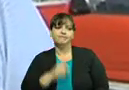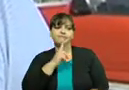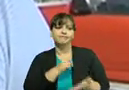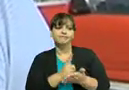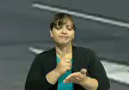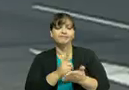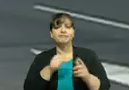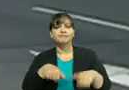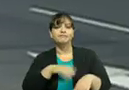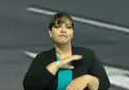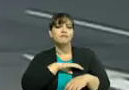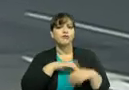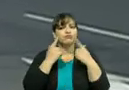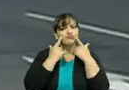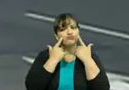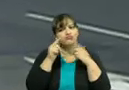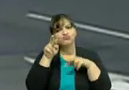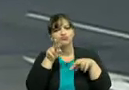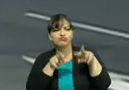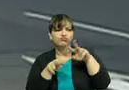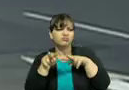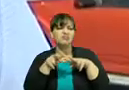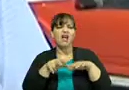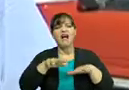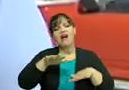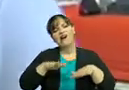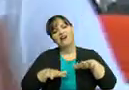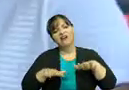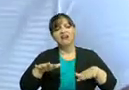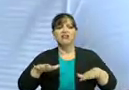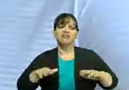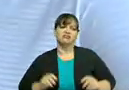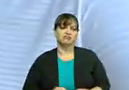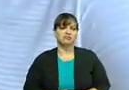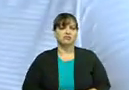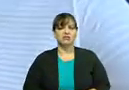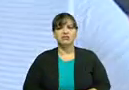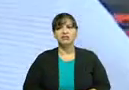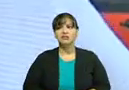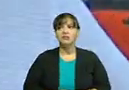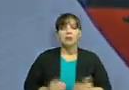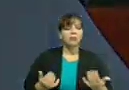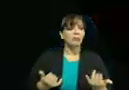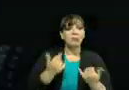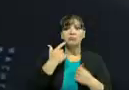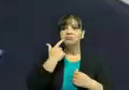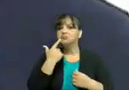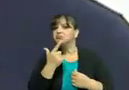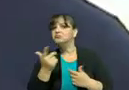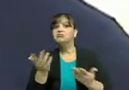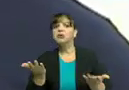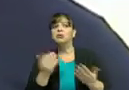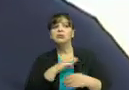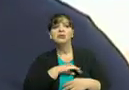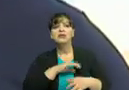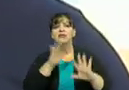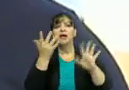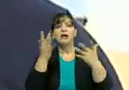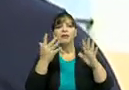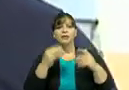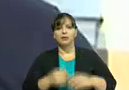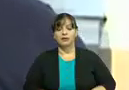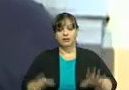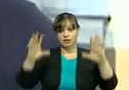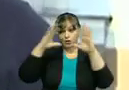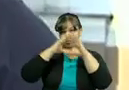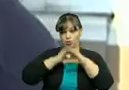ve mucho patrullaje de la policía por aquí. El sector está abandonado, sinceramente. Como usted lo ve en este momento, no hay ningún solo patrullero. Aquí en la noche es